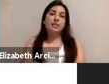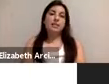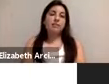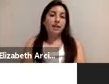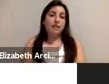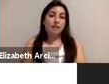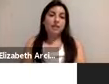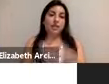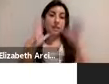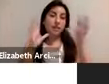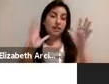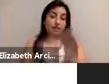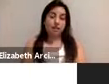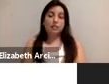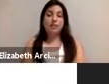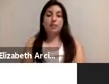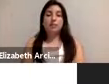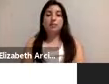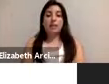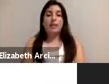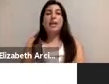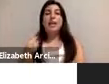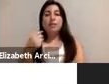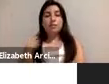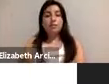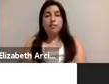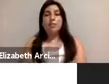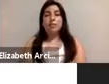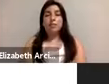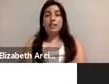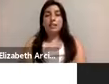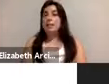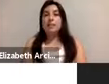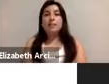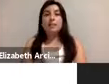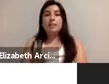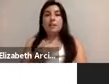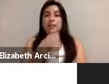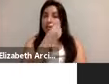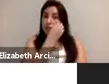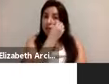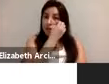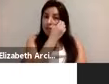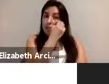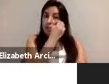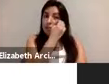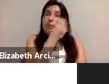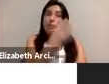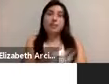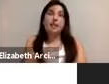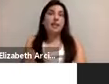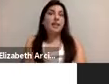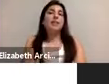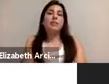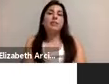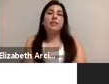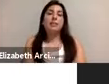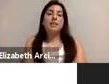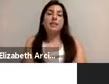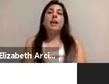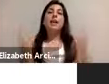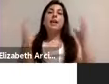un paciente con baja visión que llega a tener alguna retinopatía, nosotros como optometristas no alcanzamos a ver un reflejo nítido, pero tenemos que sacar la